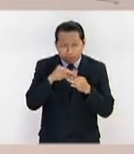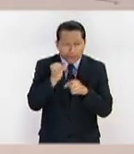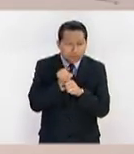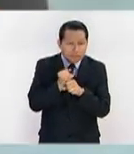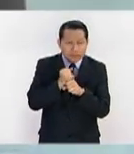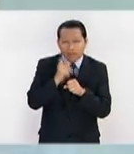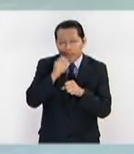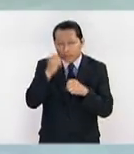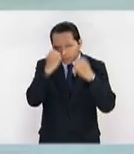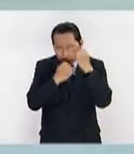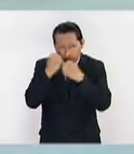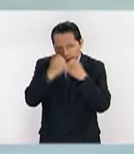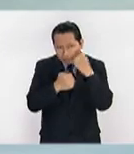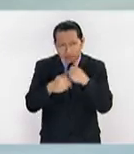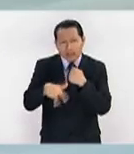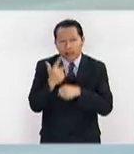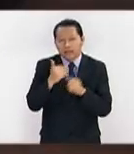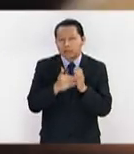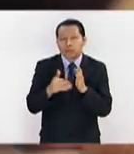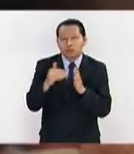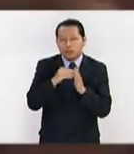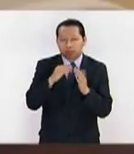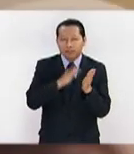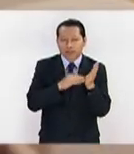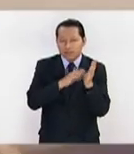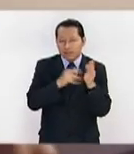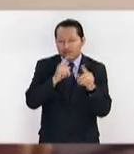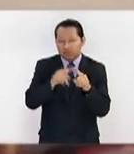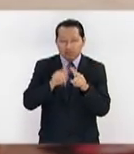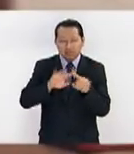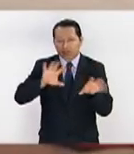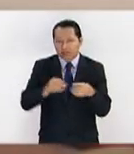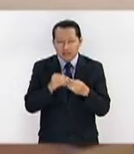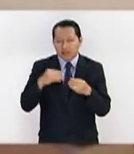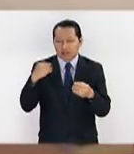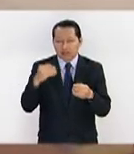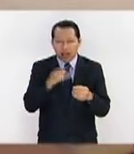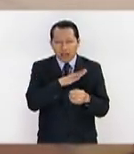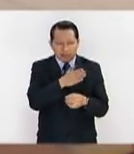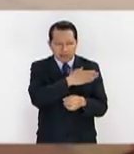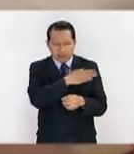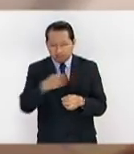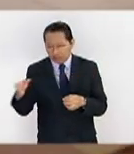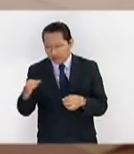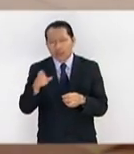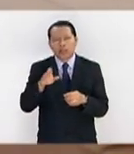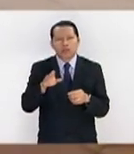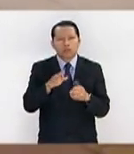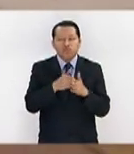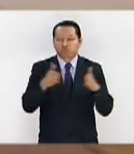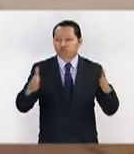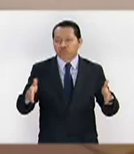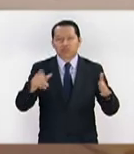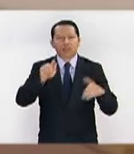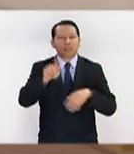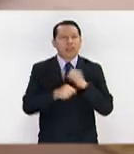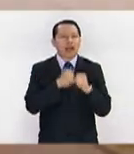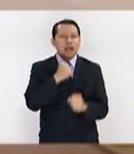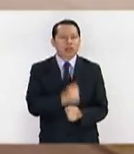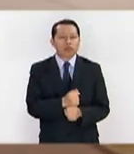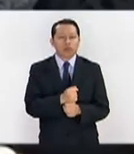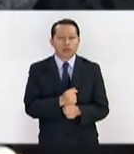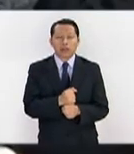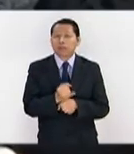Investigación analizó más de 13 millones de documentos que abarcan un periodo de 70 años. De acuerdo con la